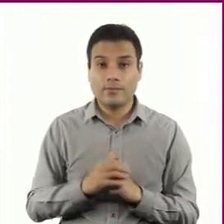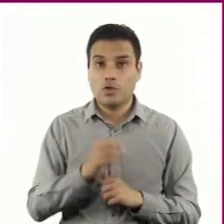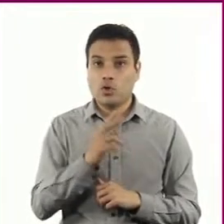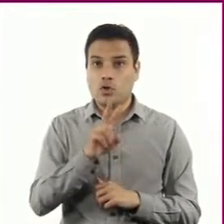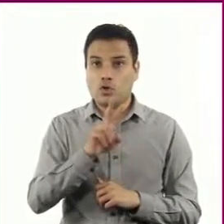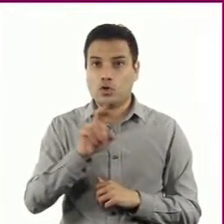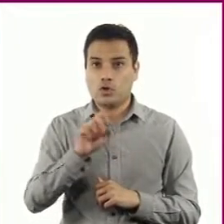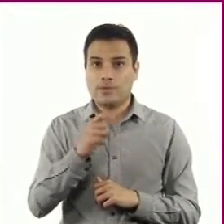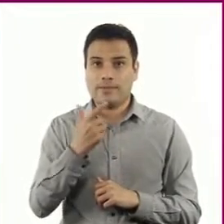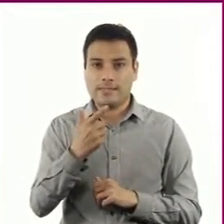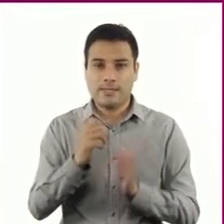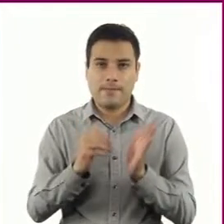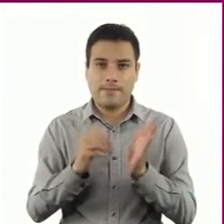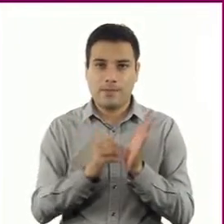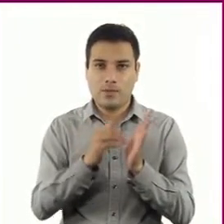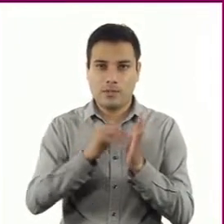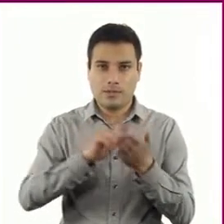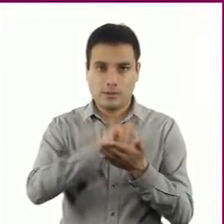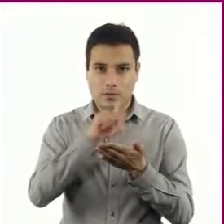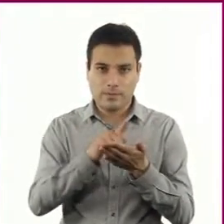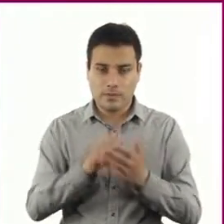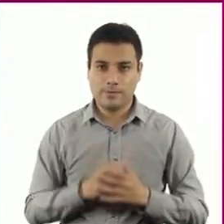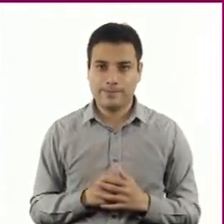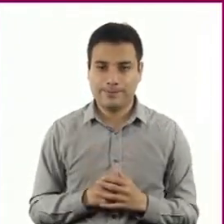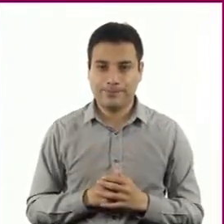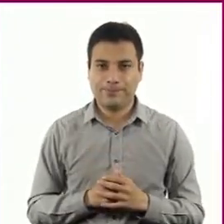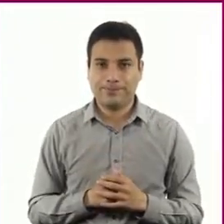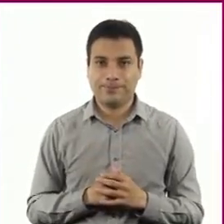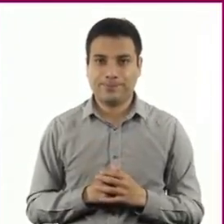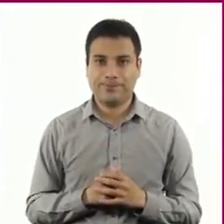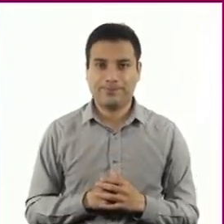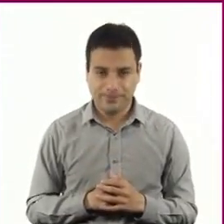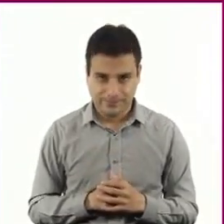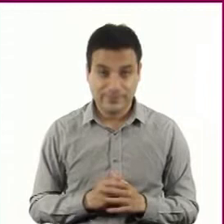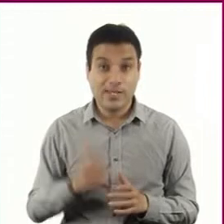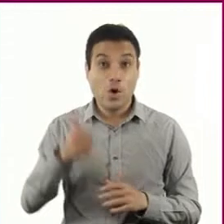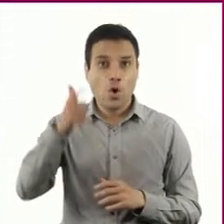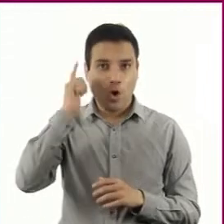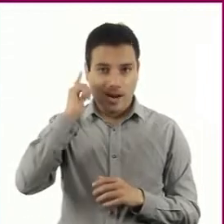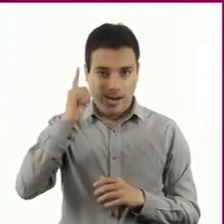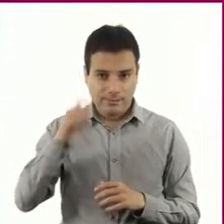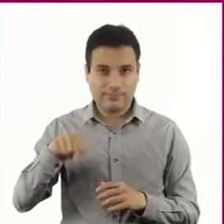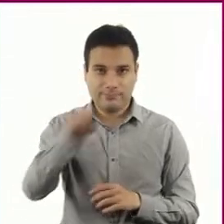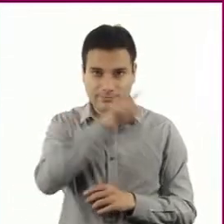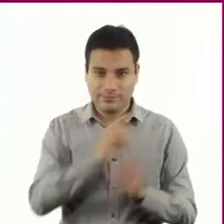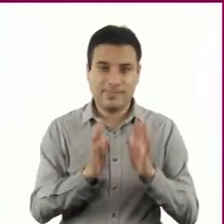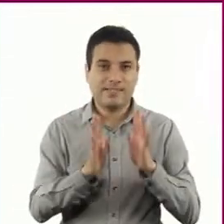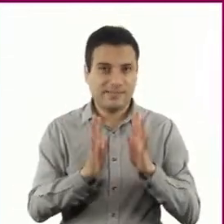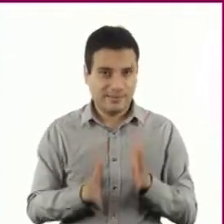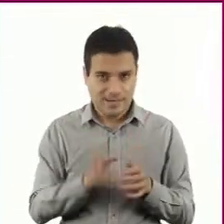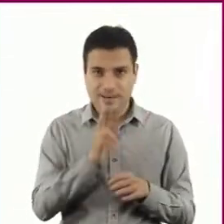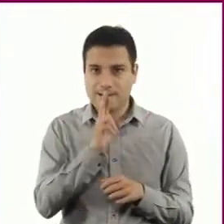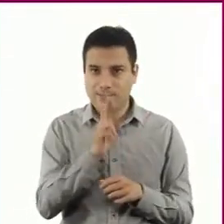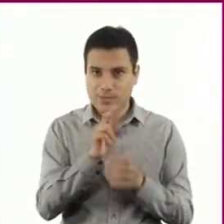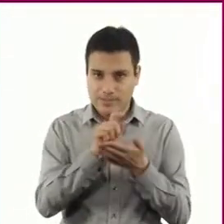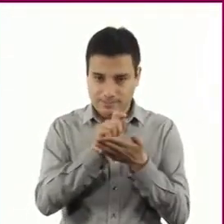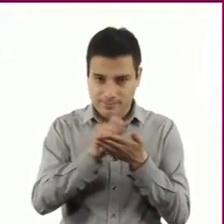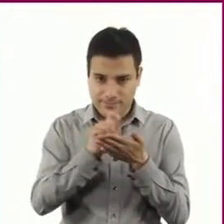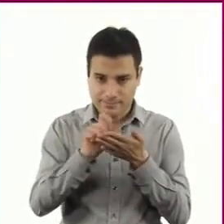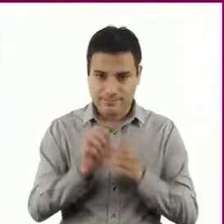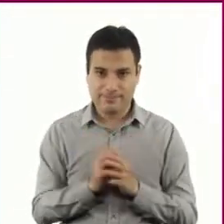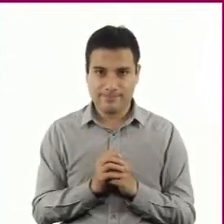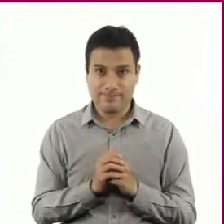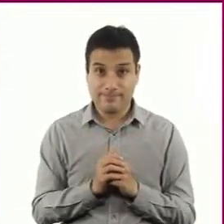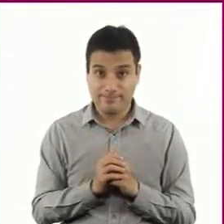a 227 millones de kilómetros. Esperamos que en casa hayan podido completar también los datos de la tabla y